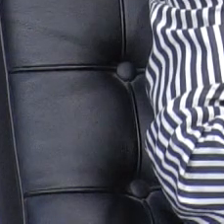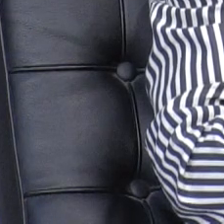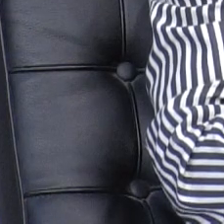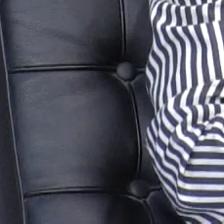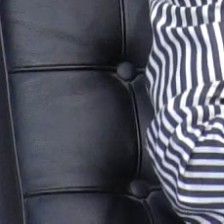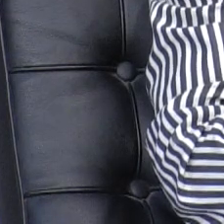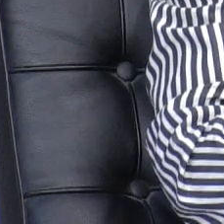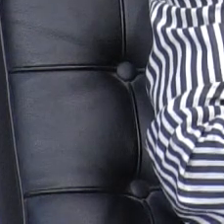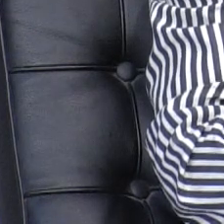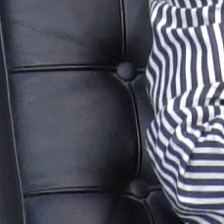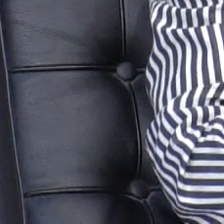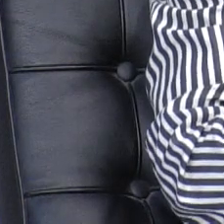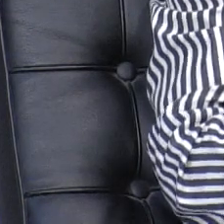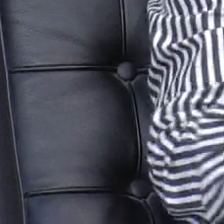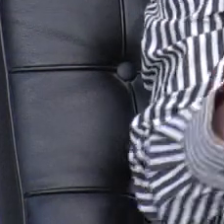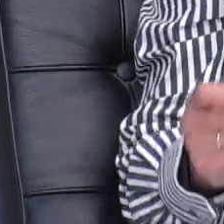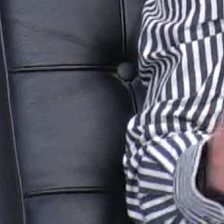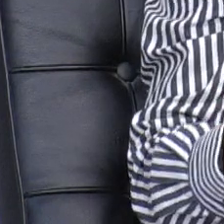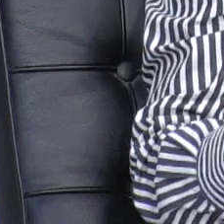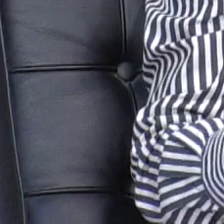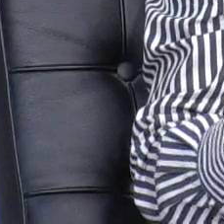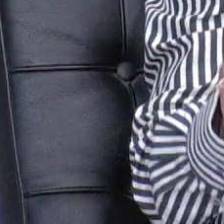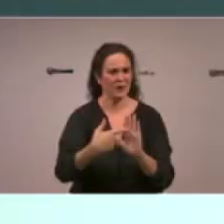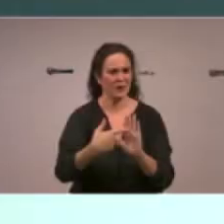Ambiental de Euskadi.